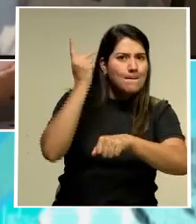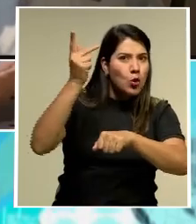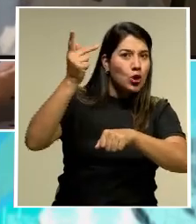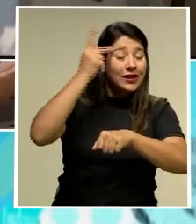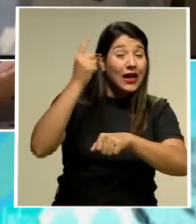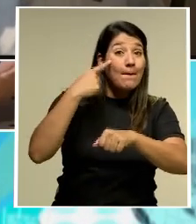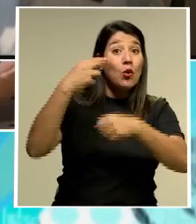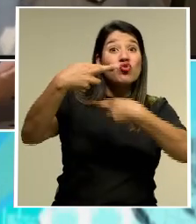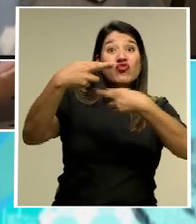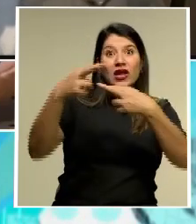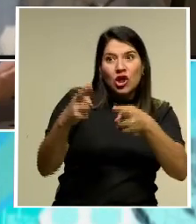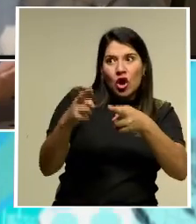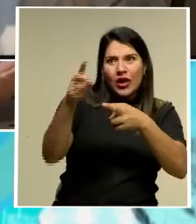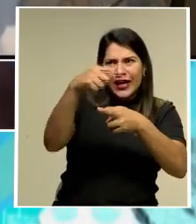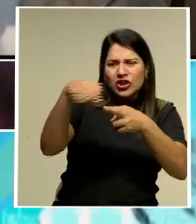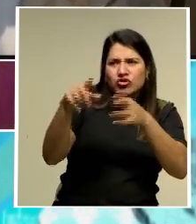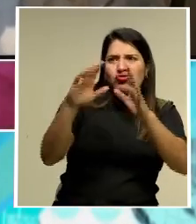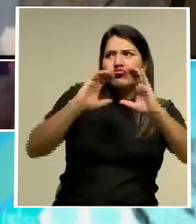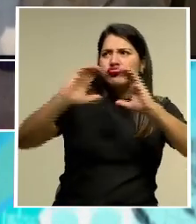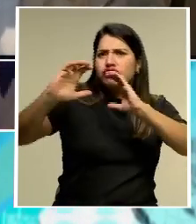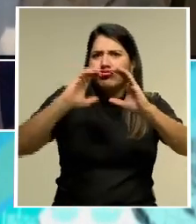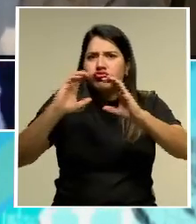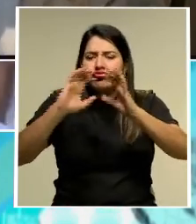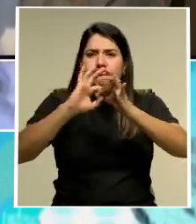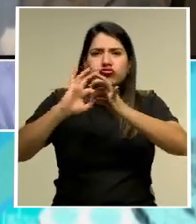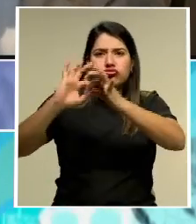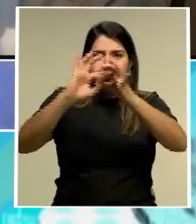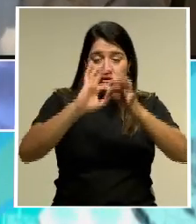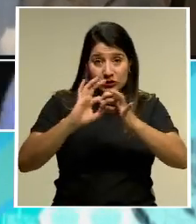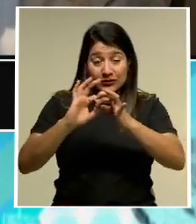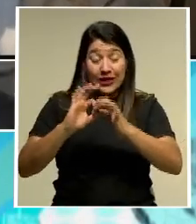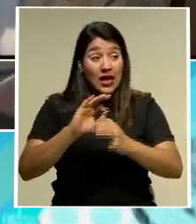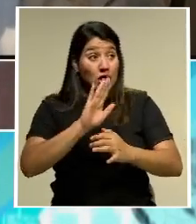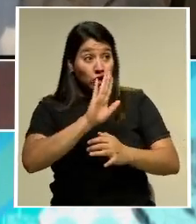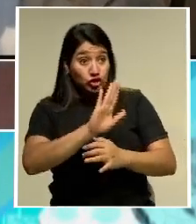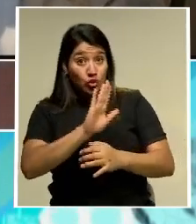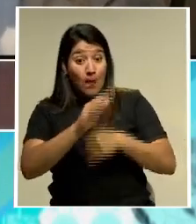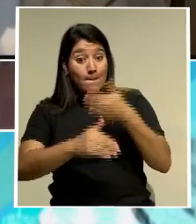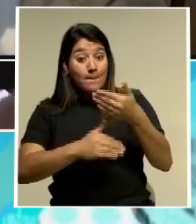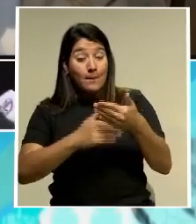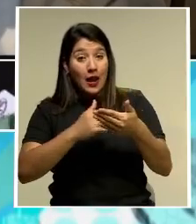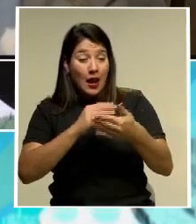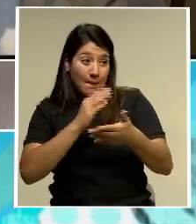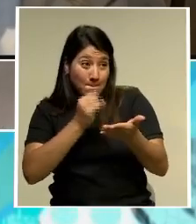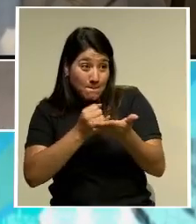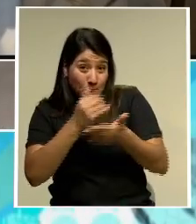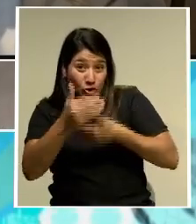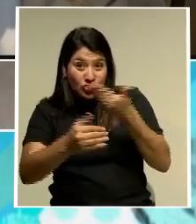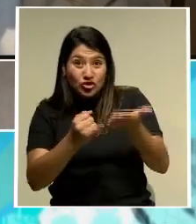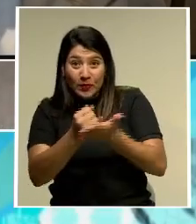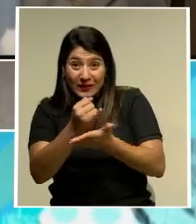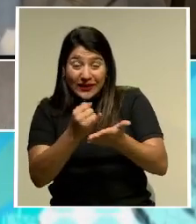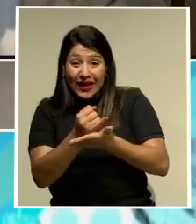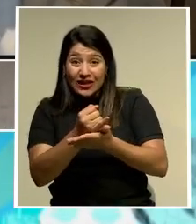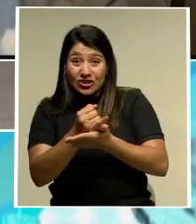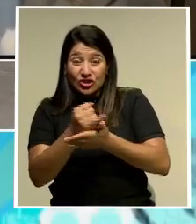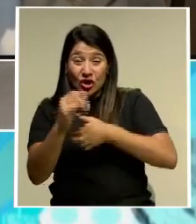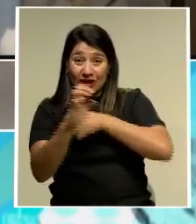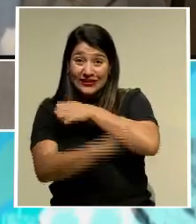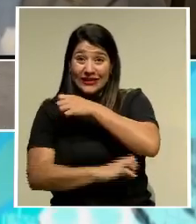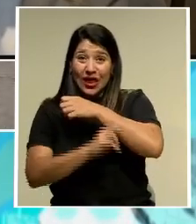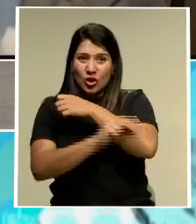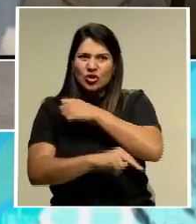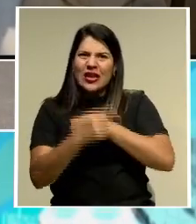regionales de una manera muy articulada. El informe tiene también datos sobre que nos es muy difícil actuar